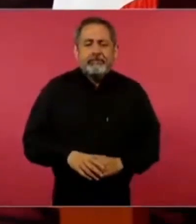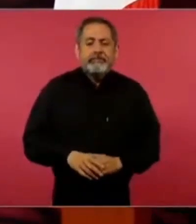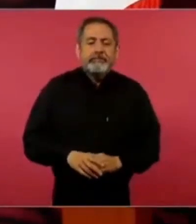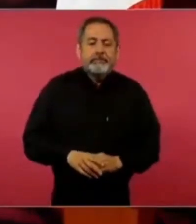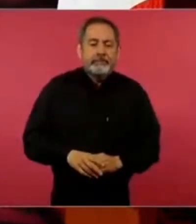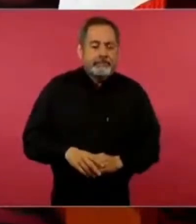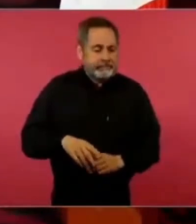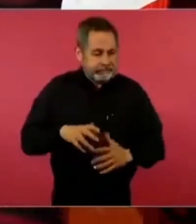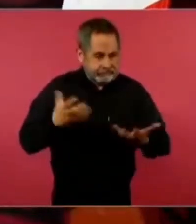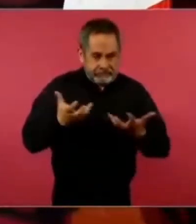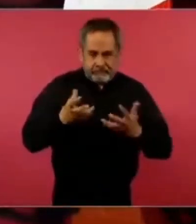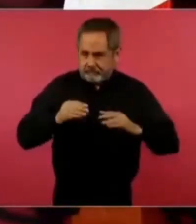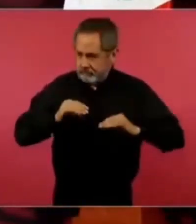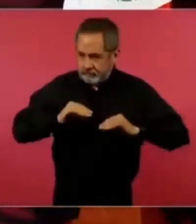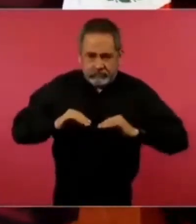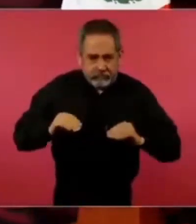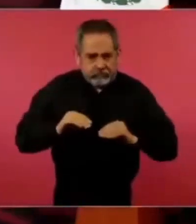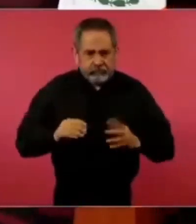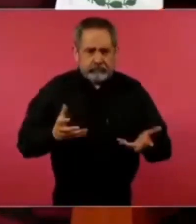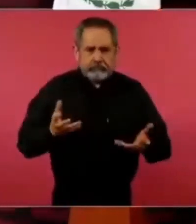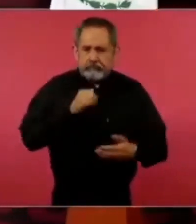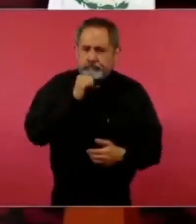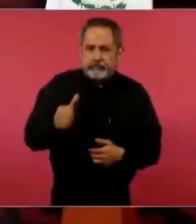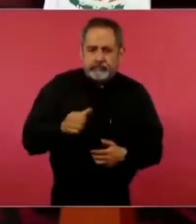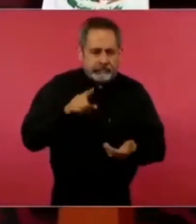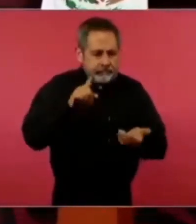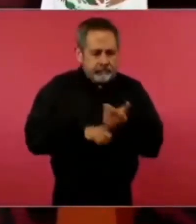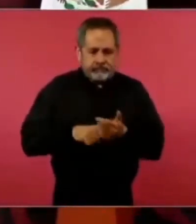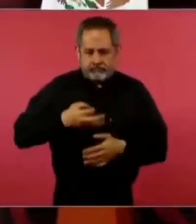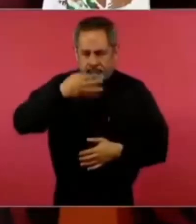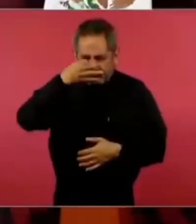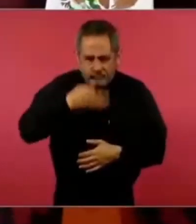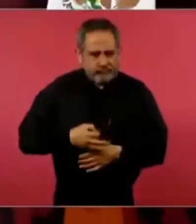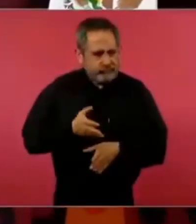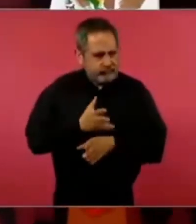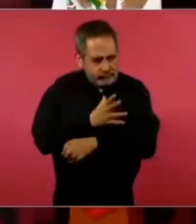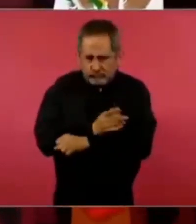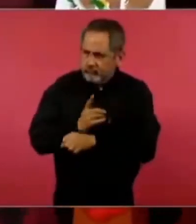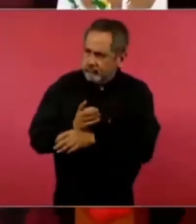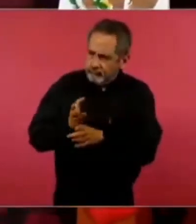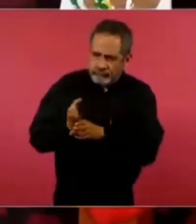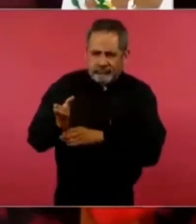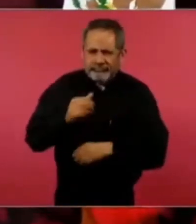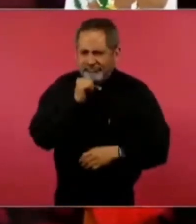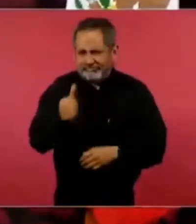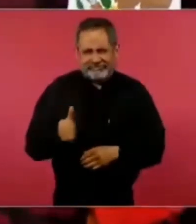no actúan con integridad, con rectitud,